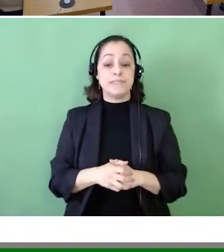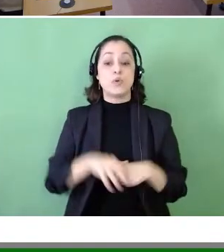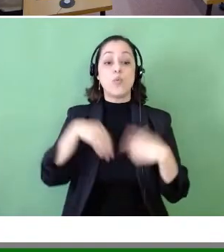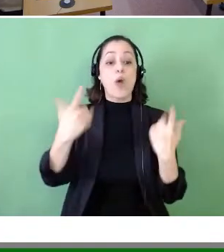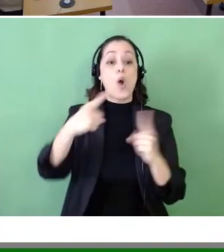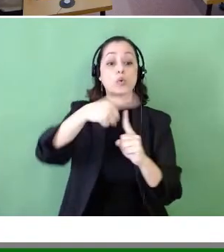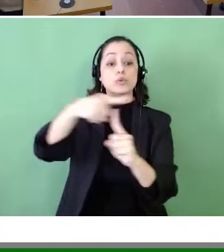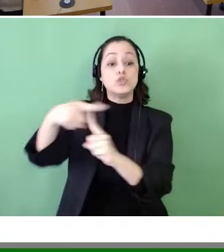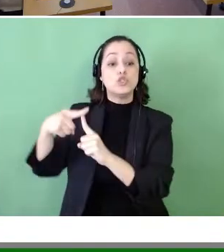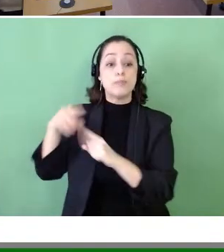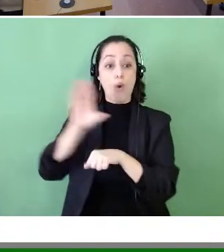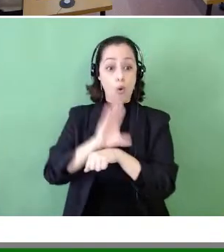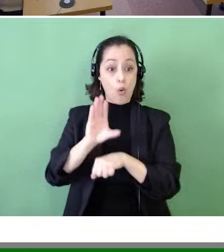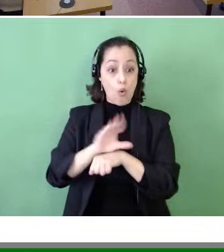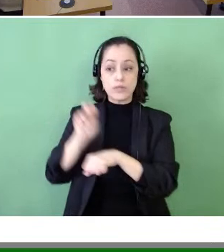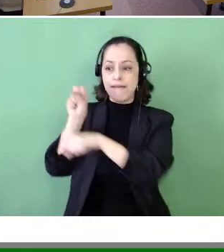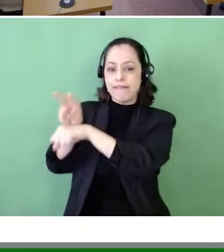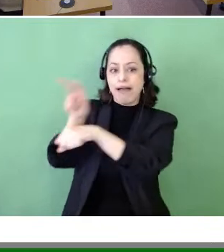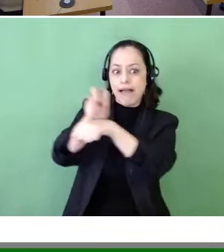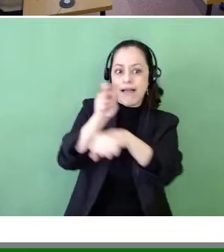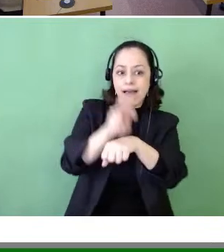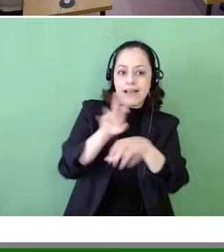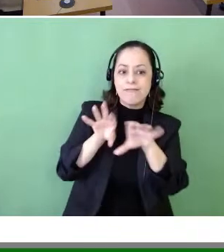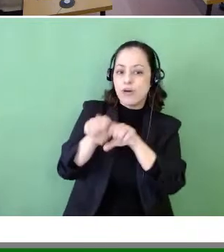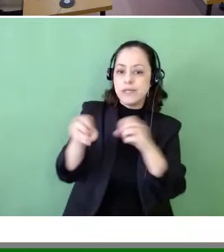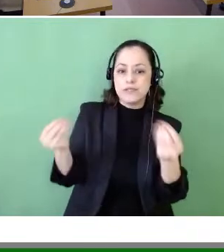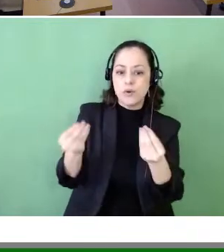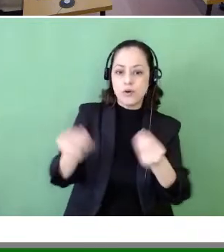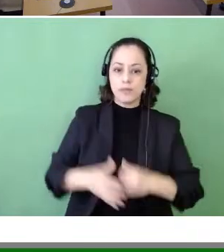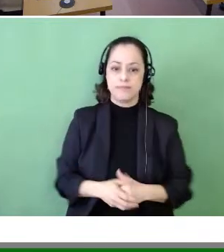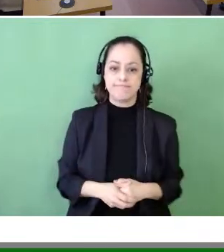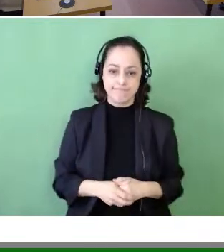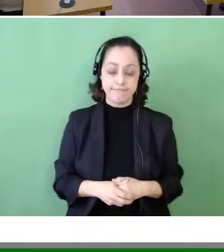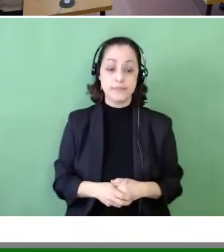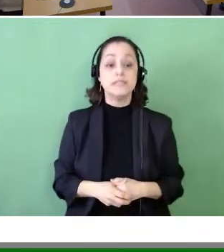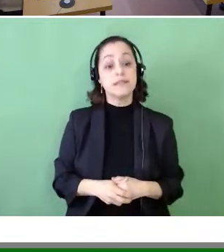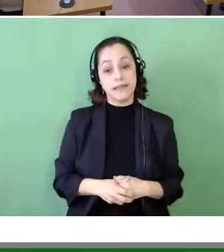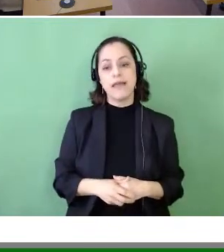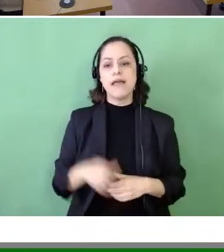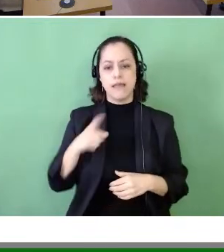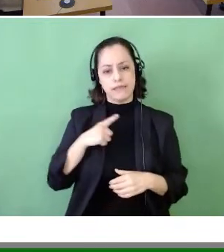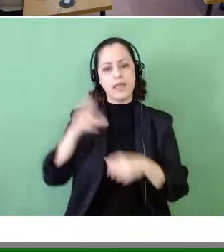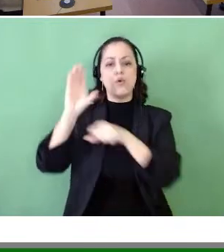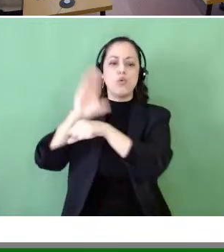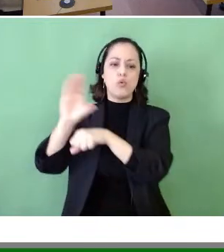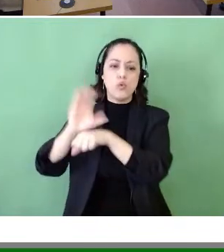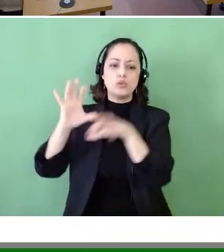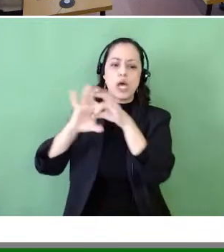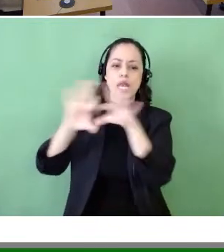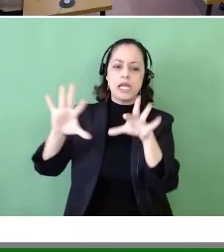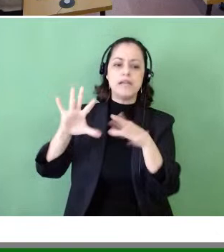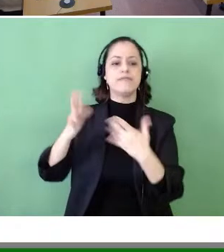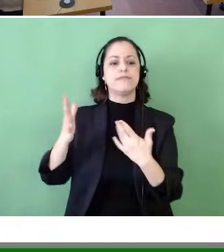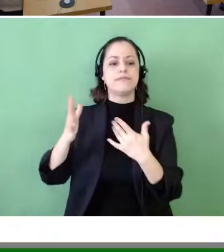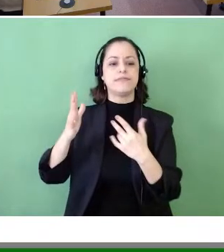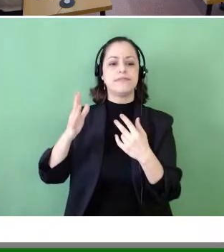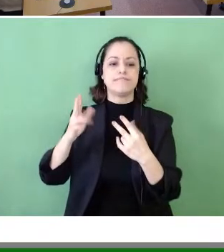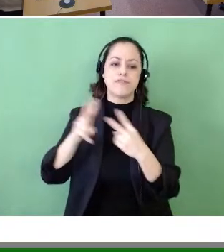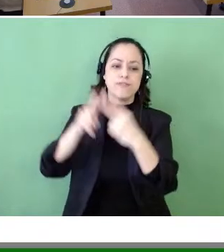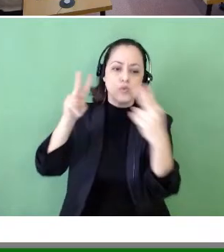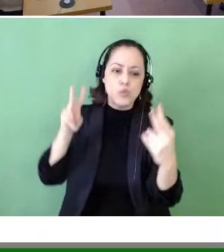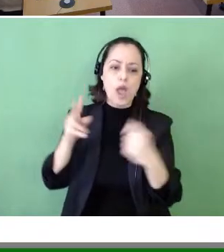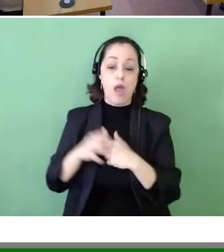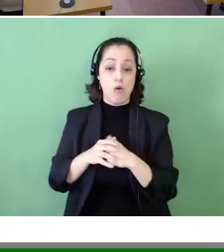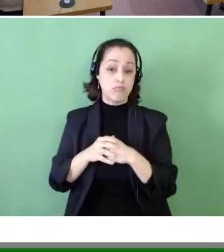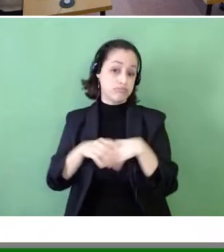están realizando. Y como se puede ver también, el segundo, que son cursos libres de forma online. Casi 80% de